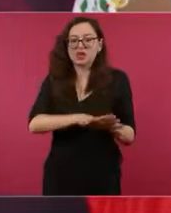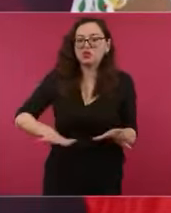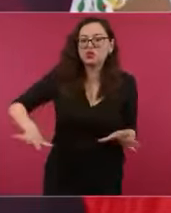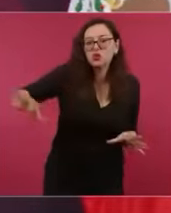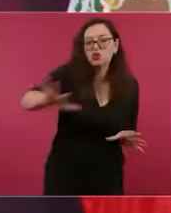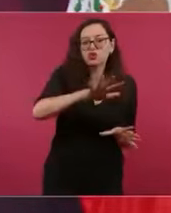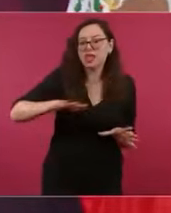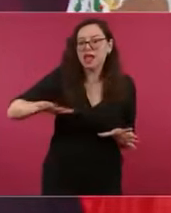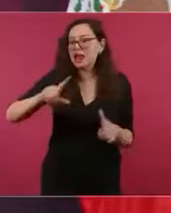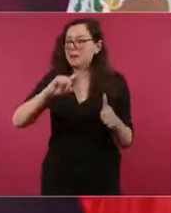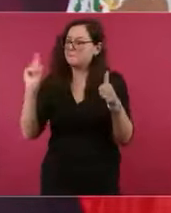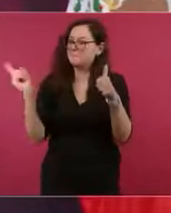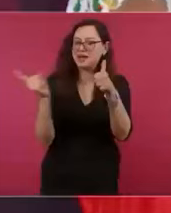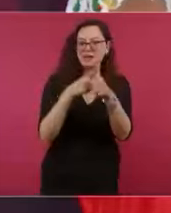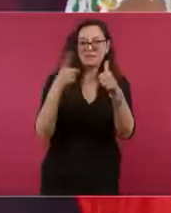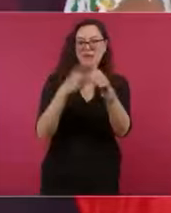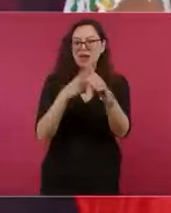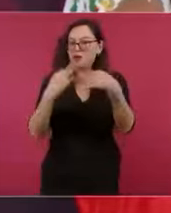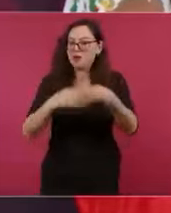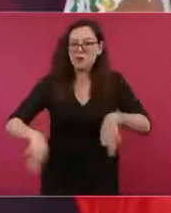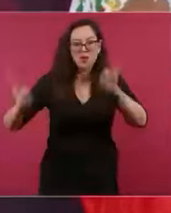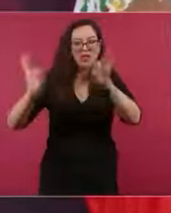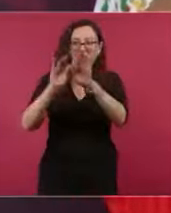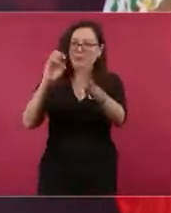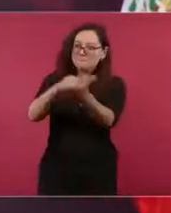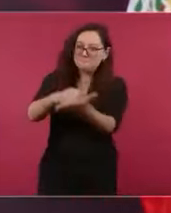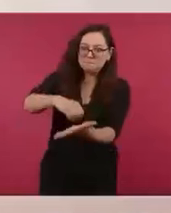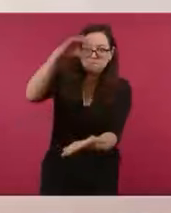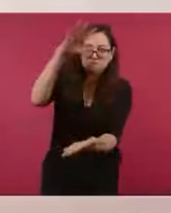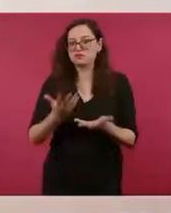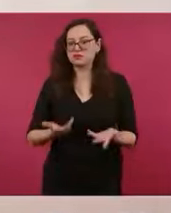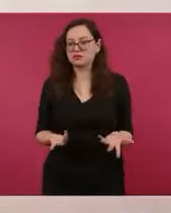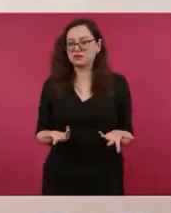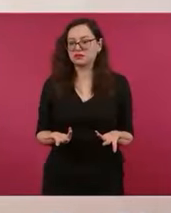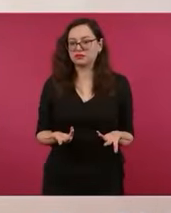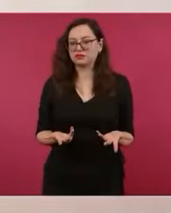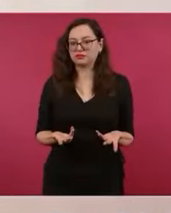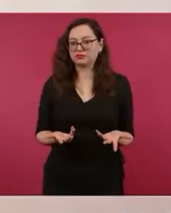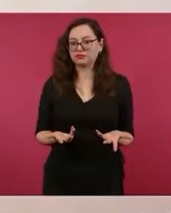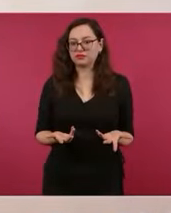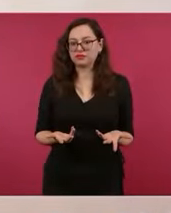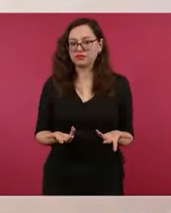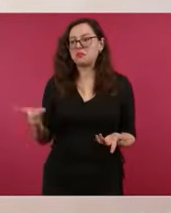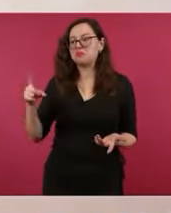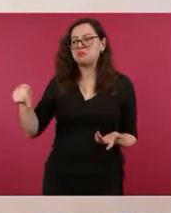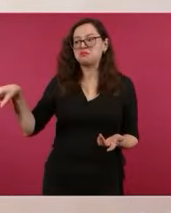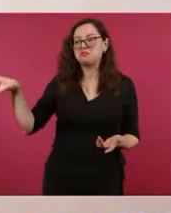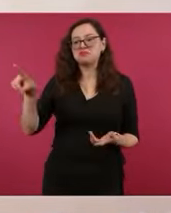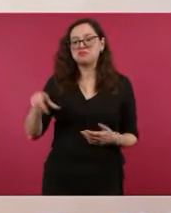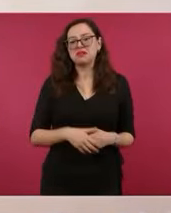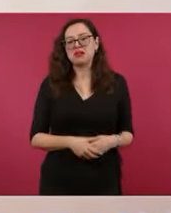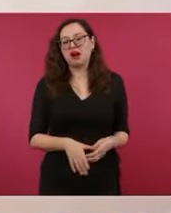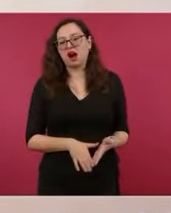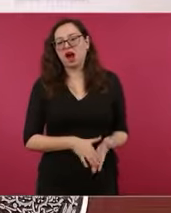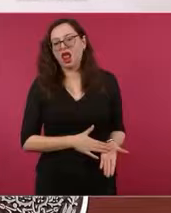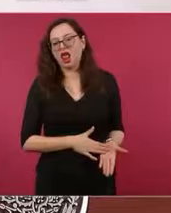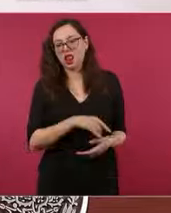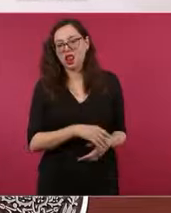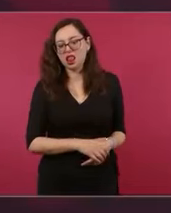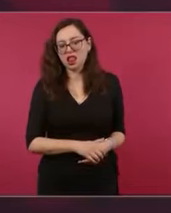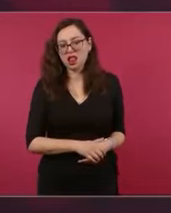importante en el mundo en cuanto al cumplimiento de demandas